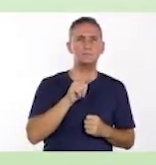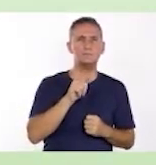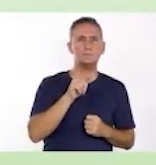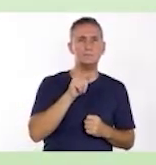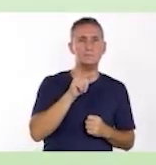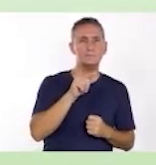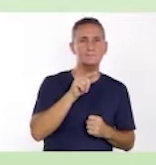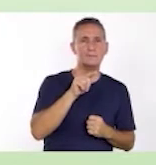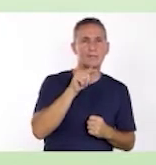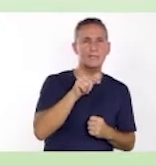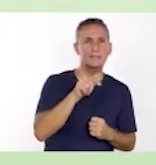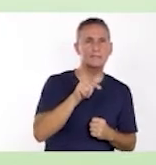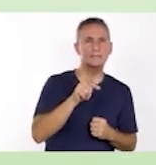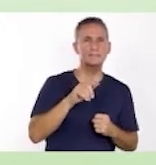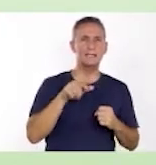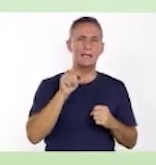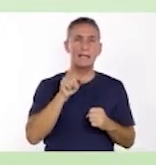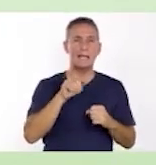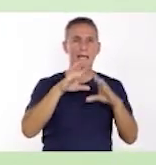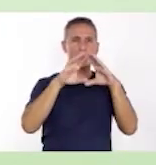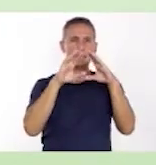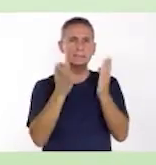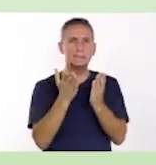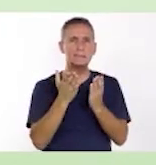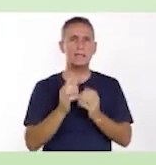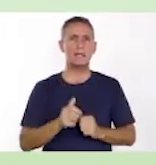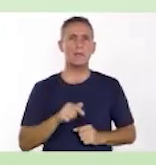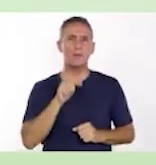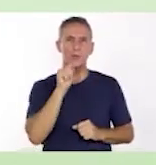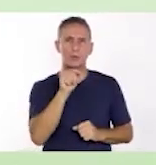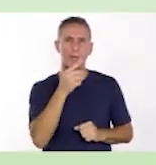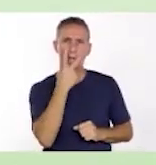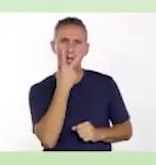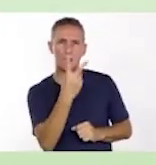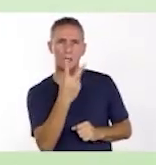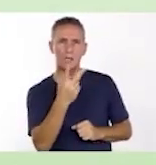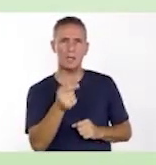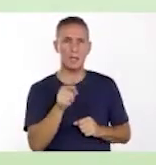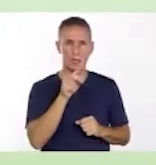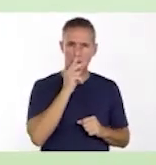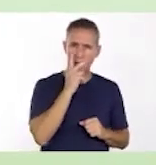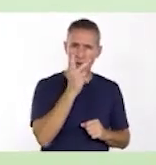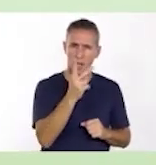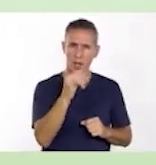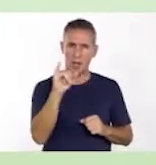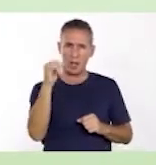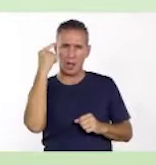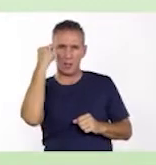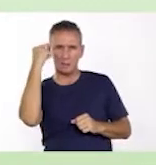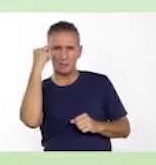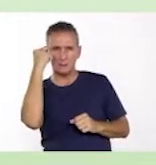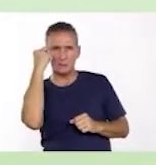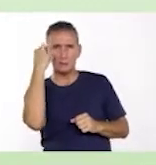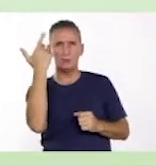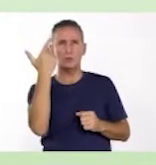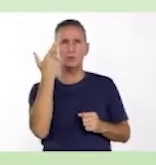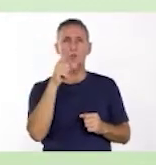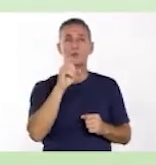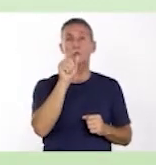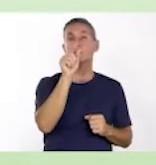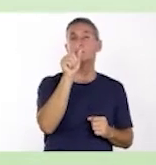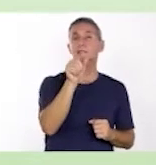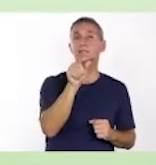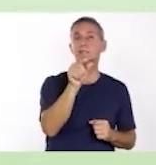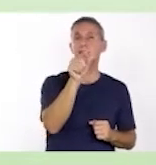en ese mundo, pues le sirve y es lo que va a llevar a sus obras. Esas ideas,